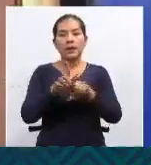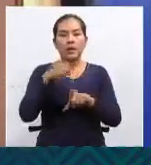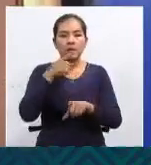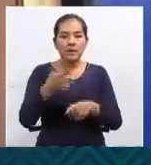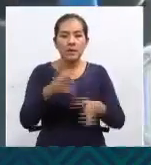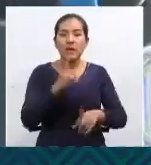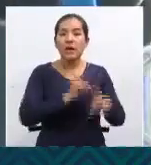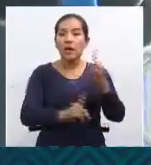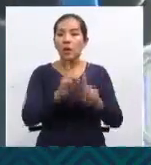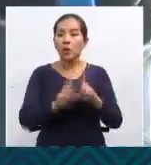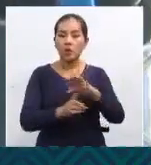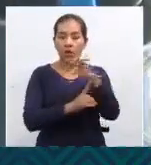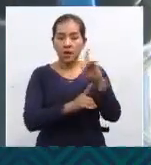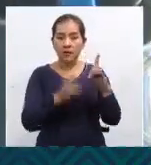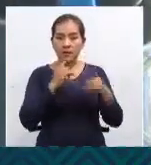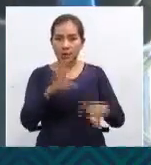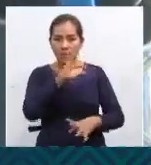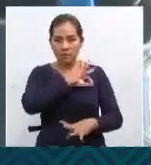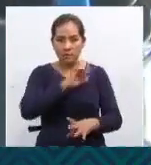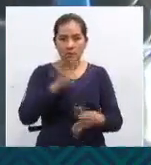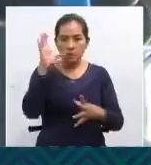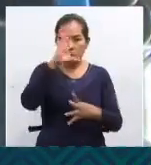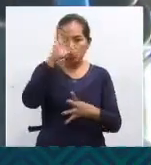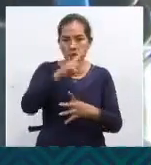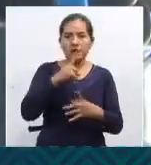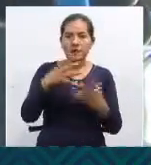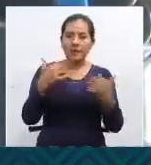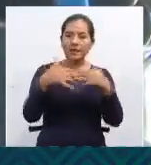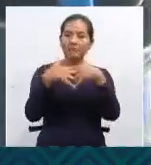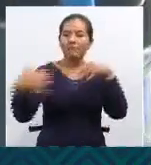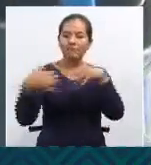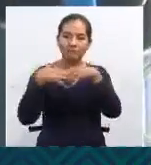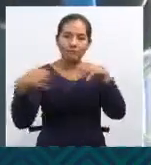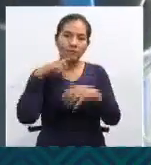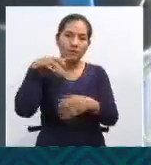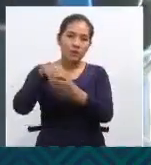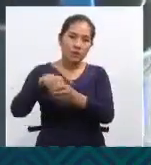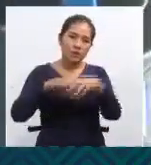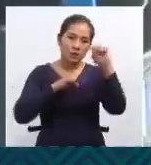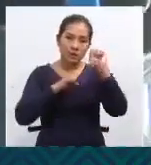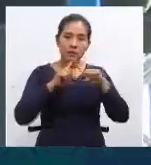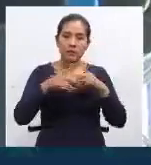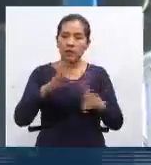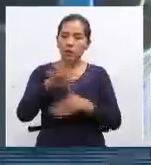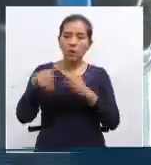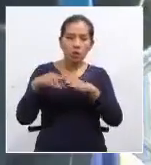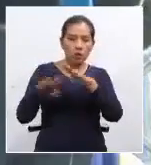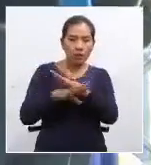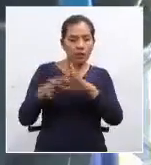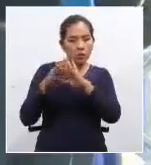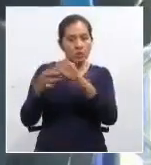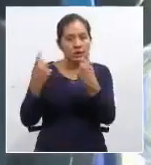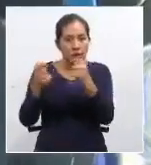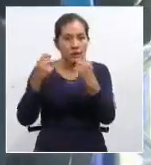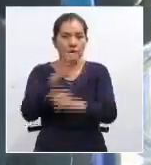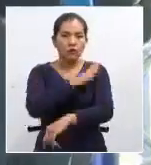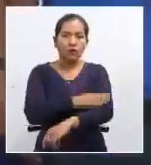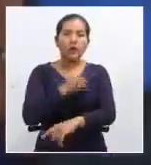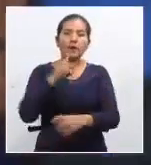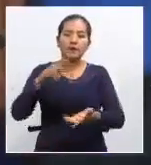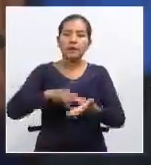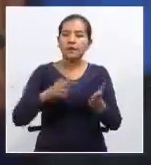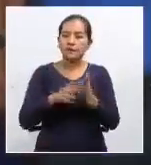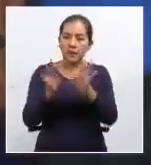internos y externos que buscan dividir a las organizaciones, pero que las bases sociales no lo estarían permitiendo, y que eso es lo más importante